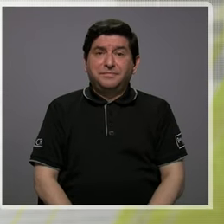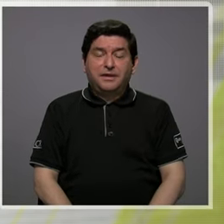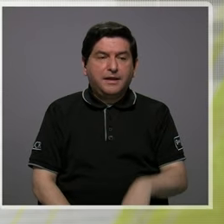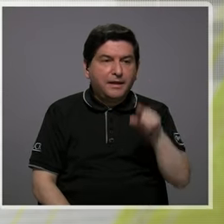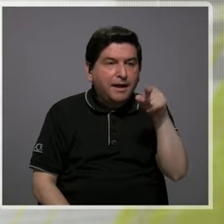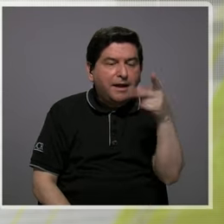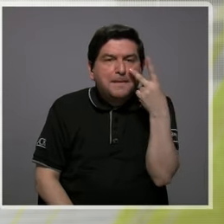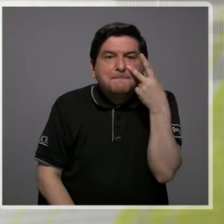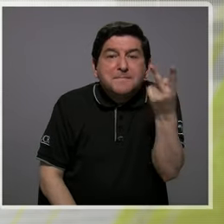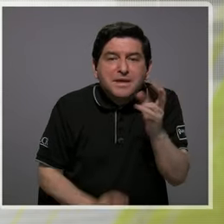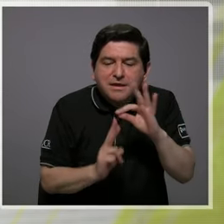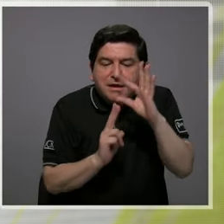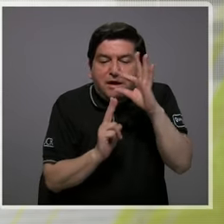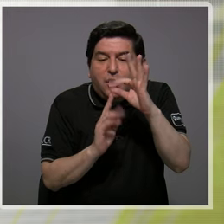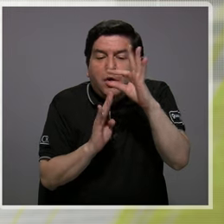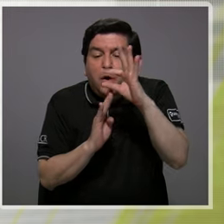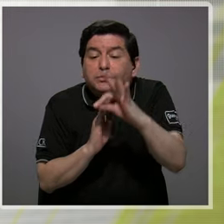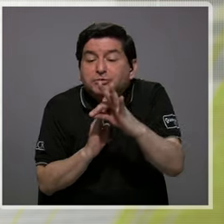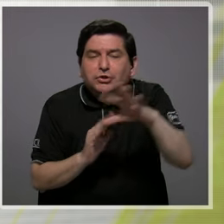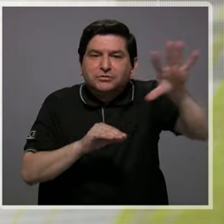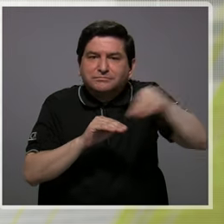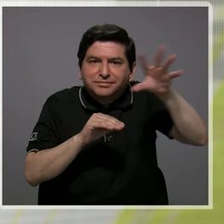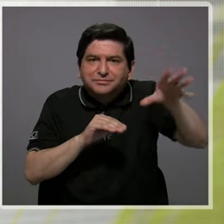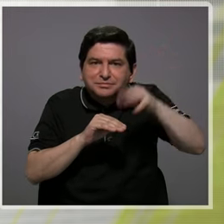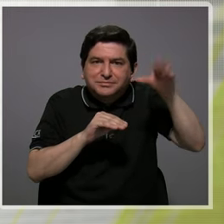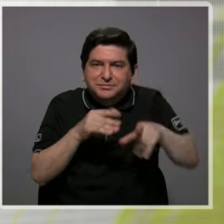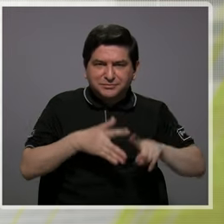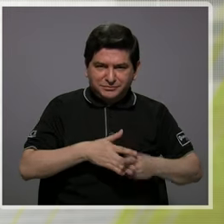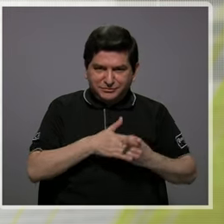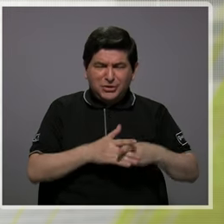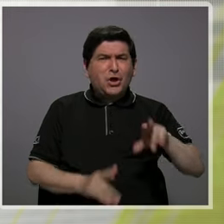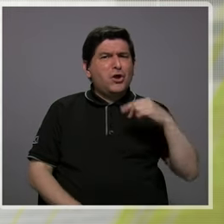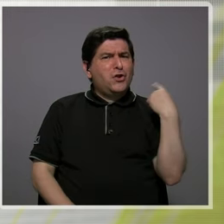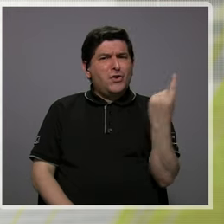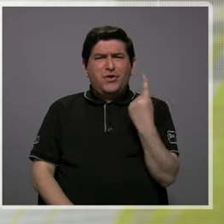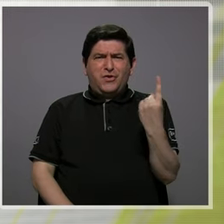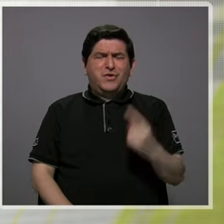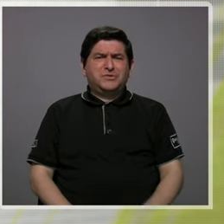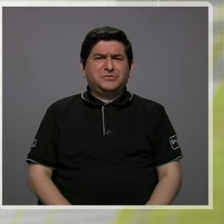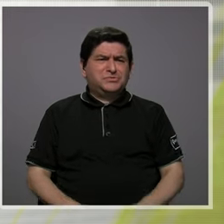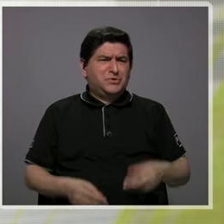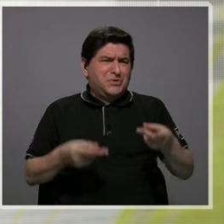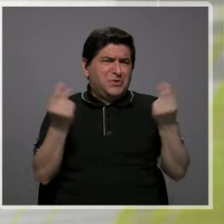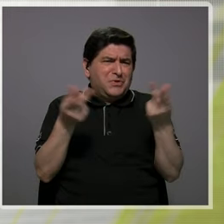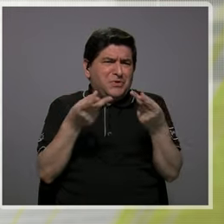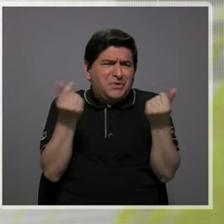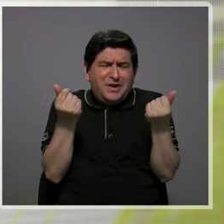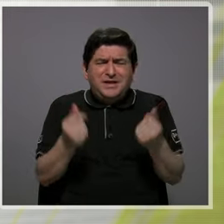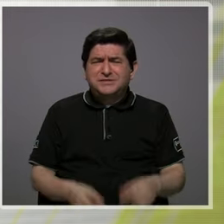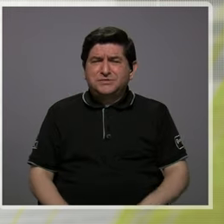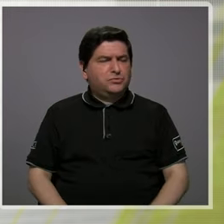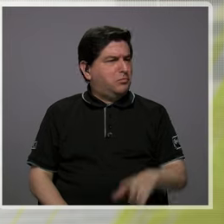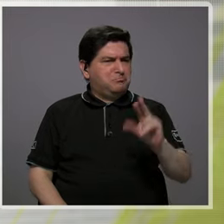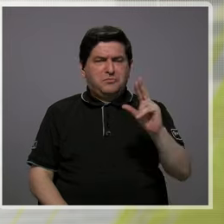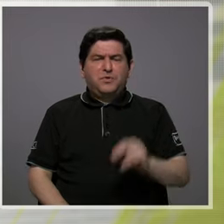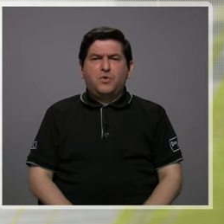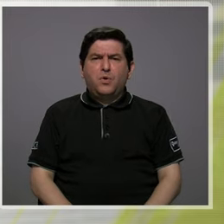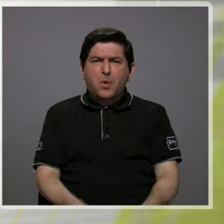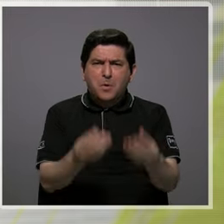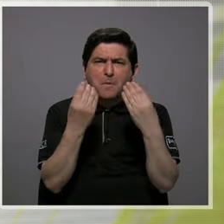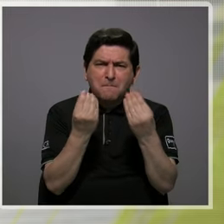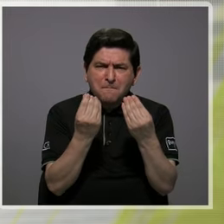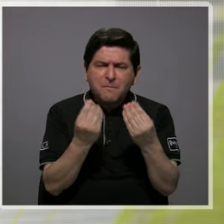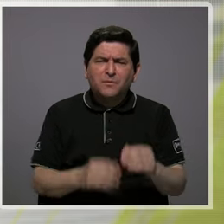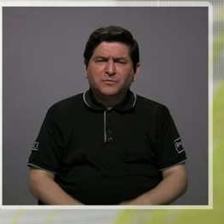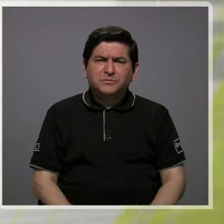vean las posibilidades que tienen de incorporar estas herramientas no siempre por grandes costos al con todo lo contrario herramientas